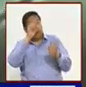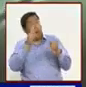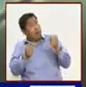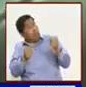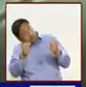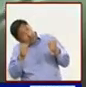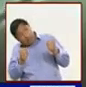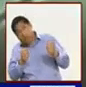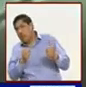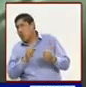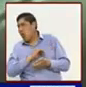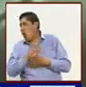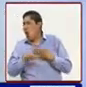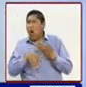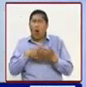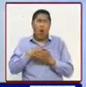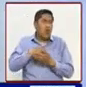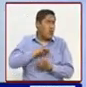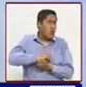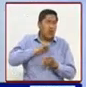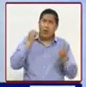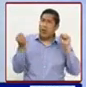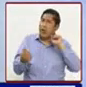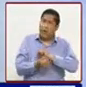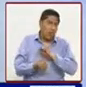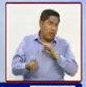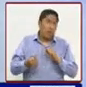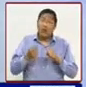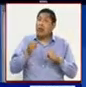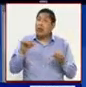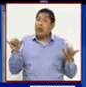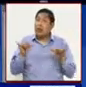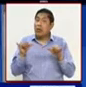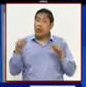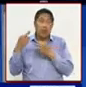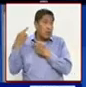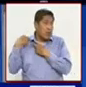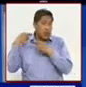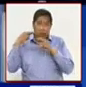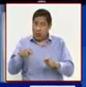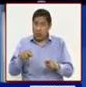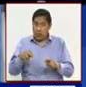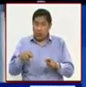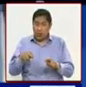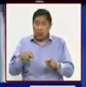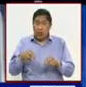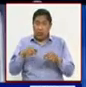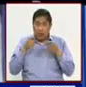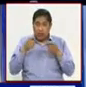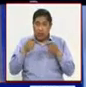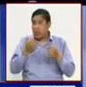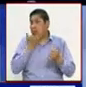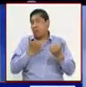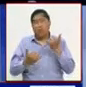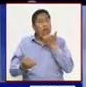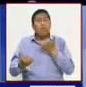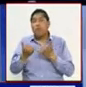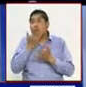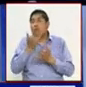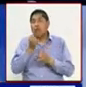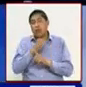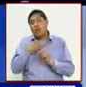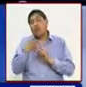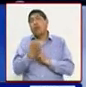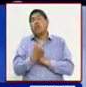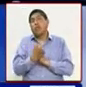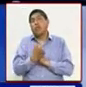visión te cambia absolutamente todo. Y bueno, y tenemos la irresponsabilidad de sentarnos al volante y ocasionar este tipo de